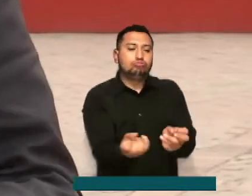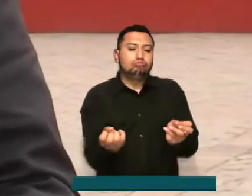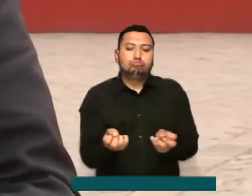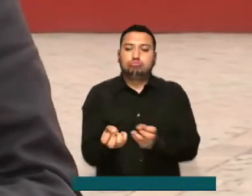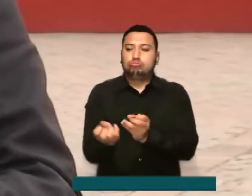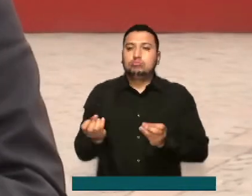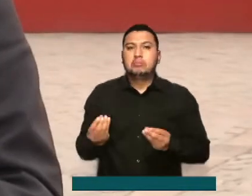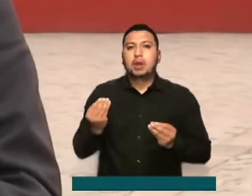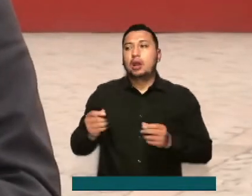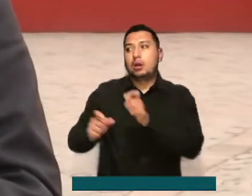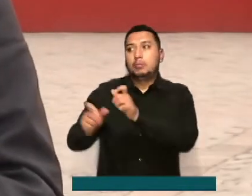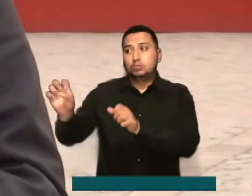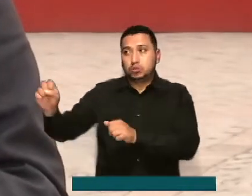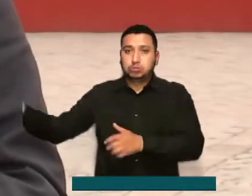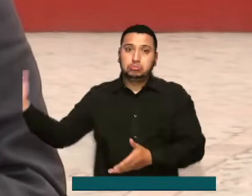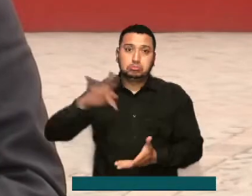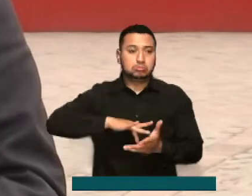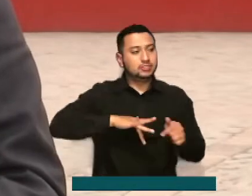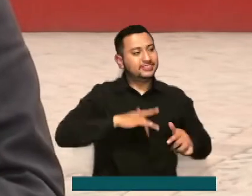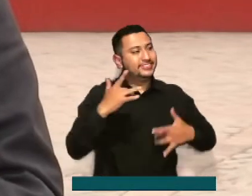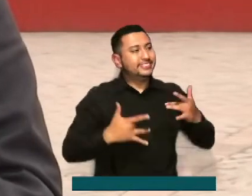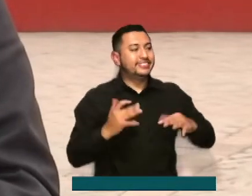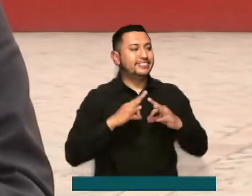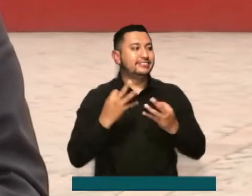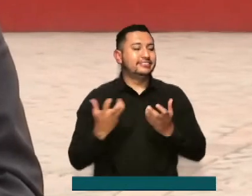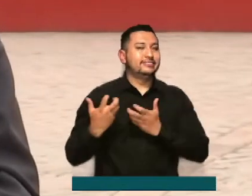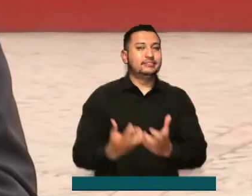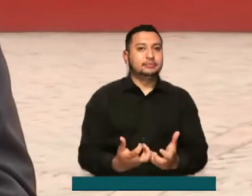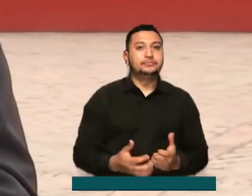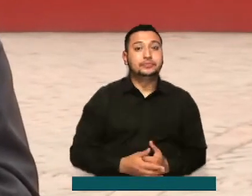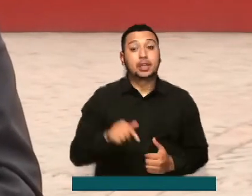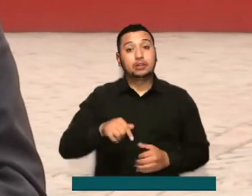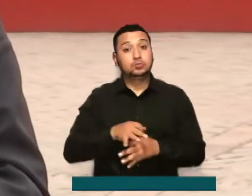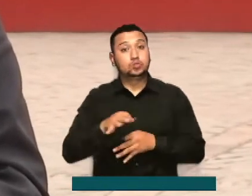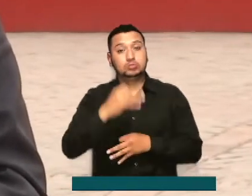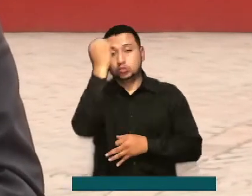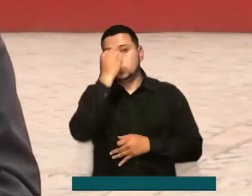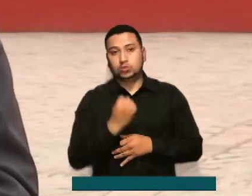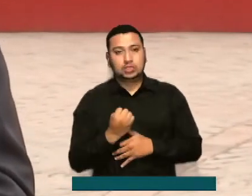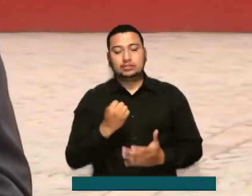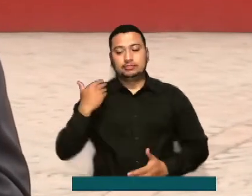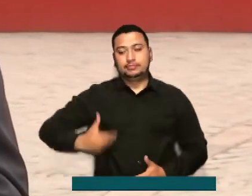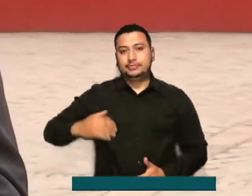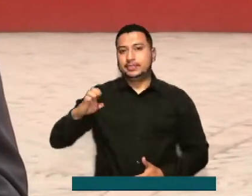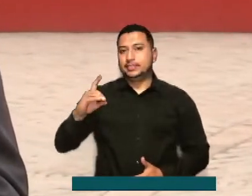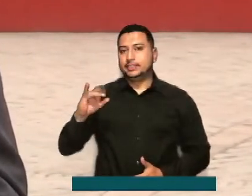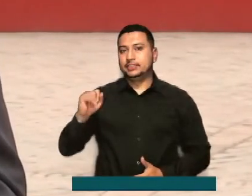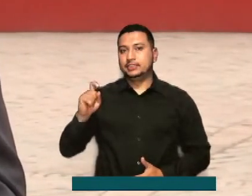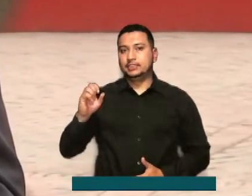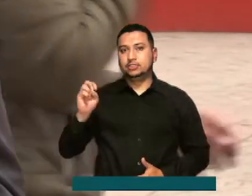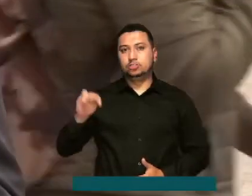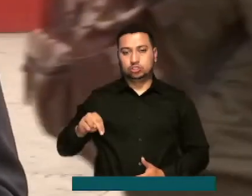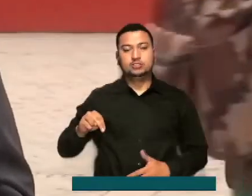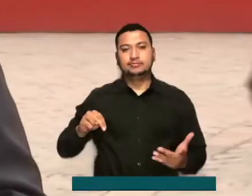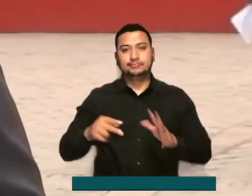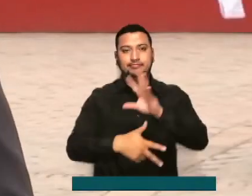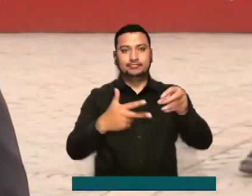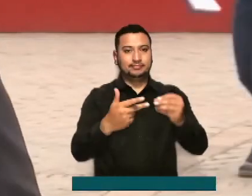los habitantes del municipio de Soacha puedan ir a disfrutar con sus familias. Desde el municipio de Soacha, Edixon Ruiz, Enlace 13.